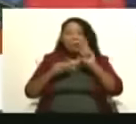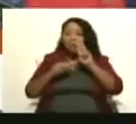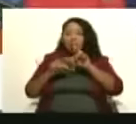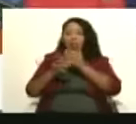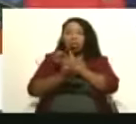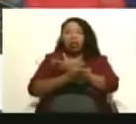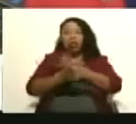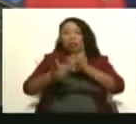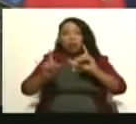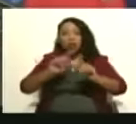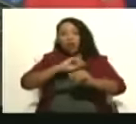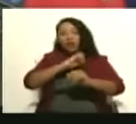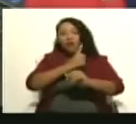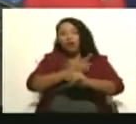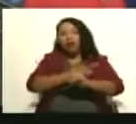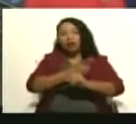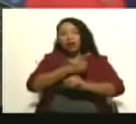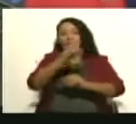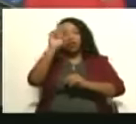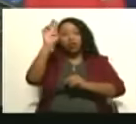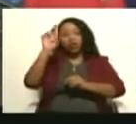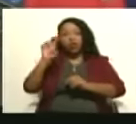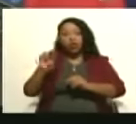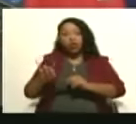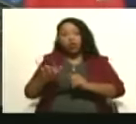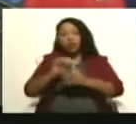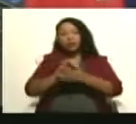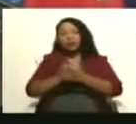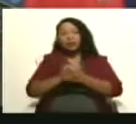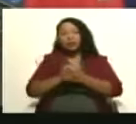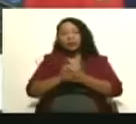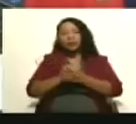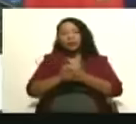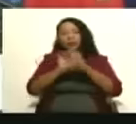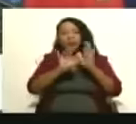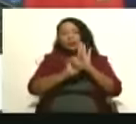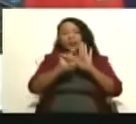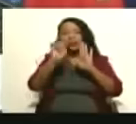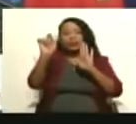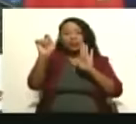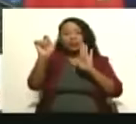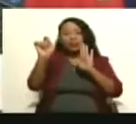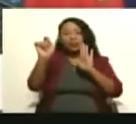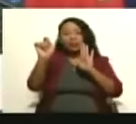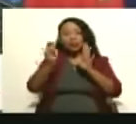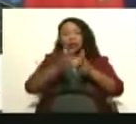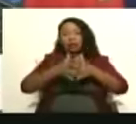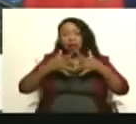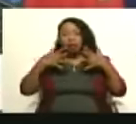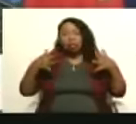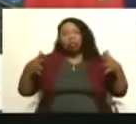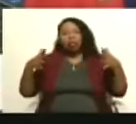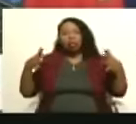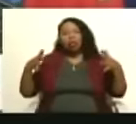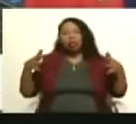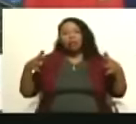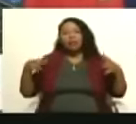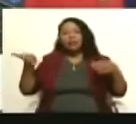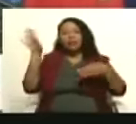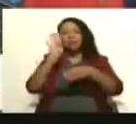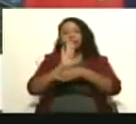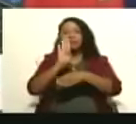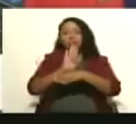democracia fortaleciéndose cada día más con una constitución amplísima de resguardo